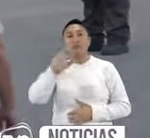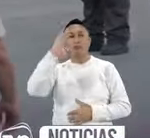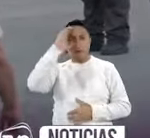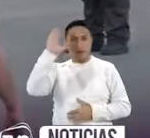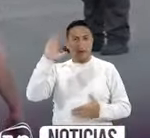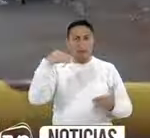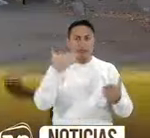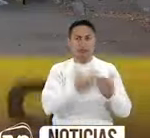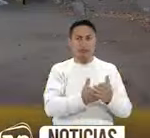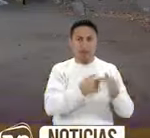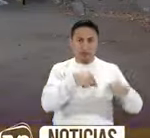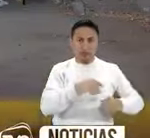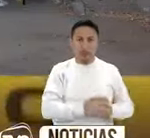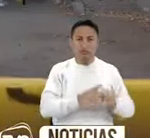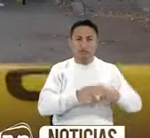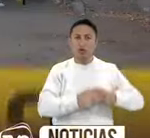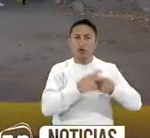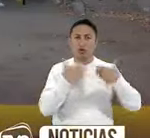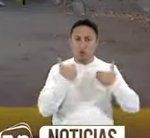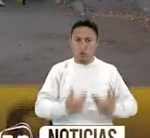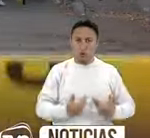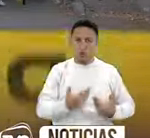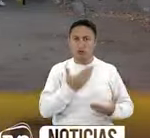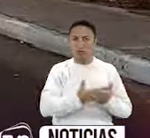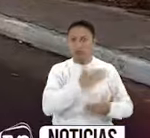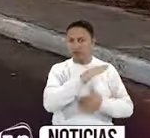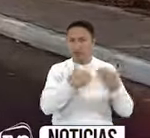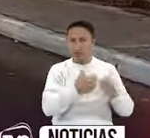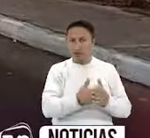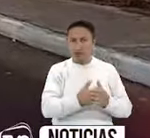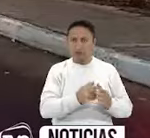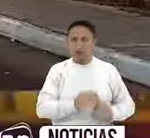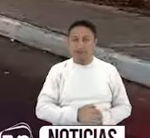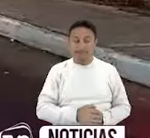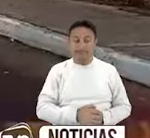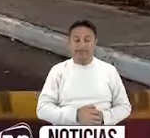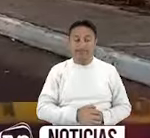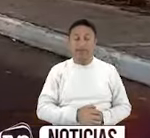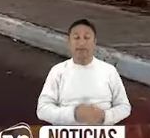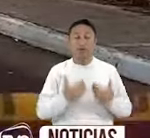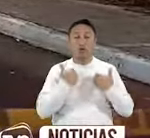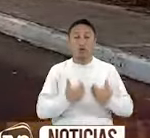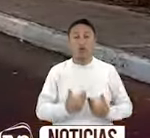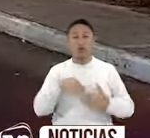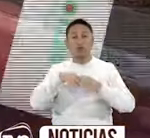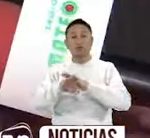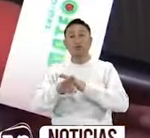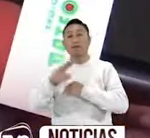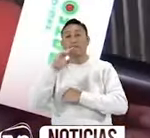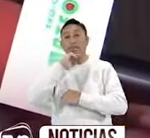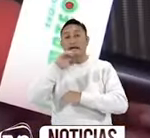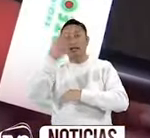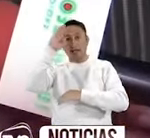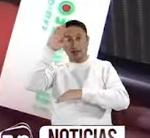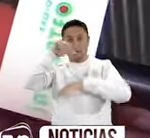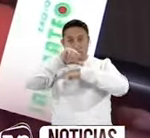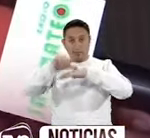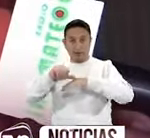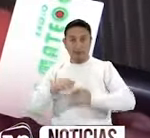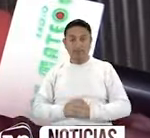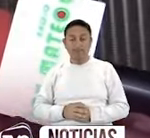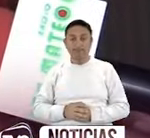quienes realizaron el levantamiento de indicios y del cadáver, que fue trasladado al centro forense de Manta. Las unidades del